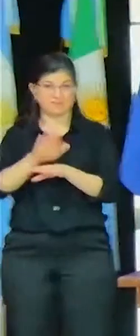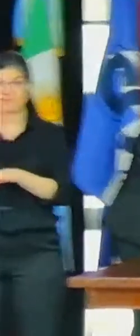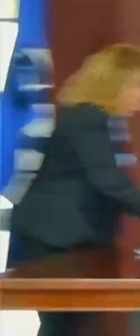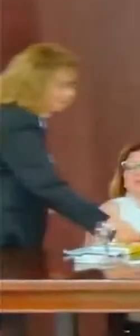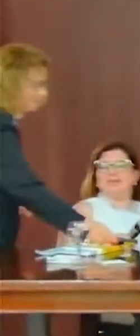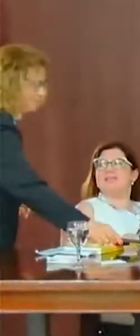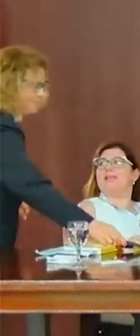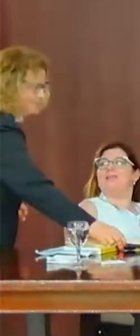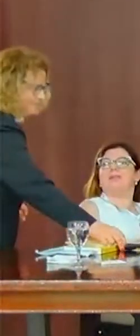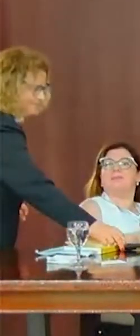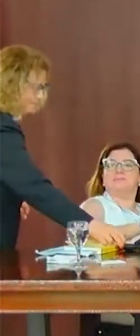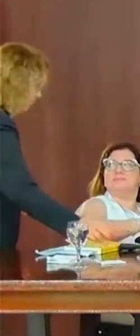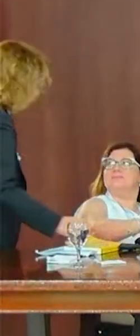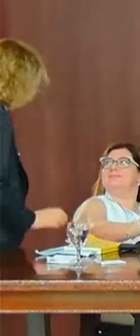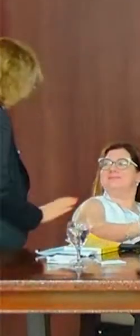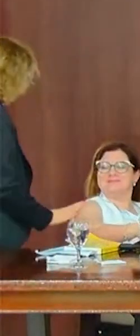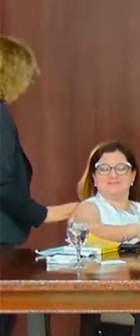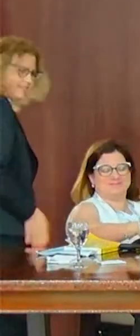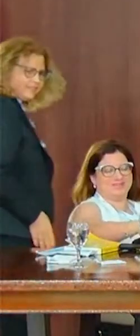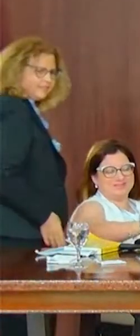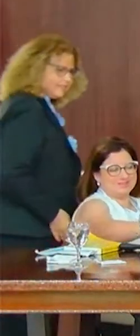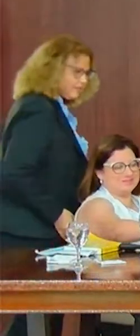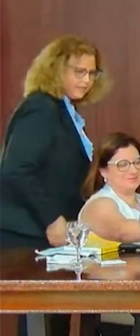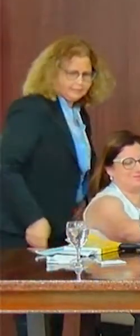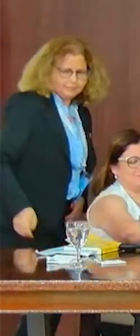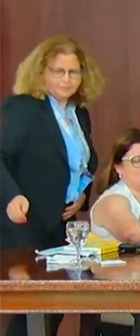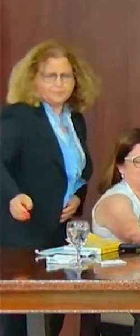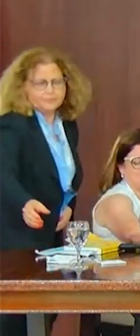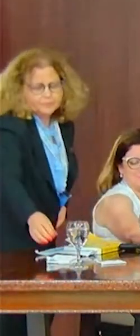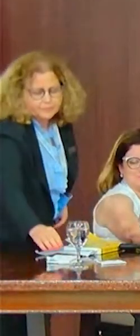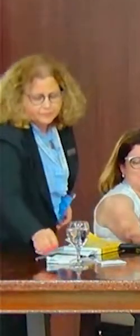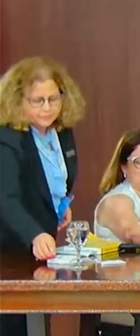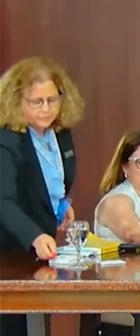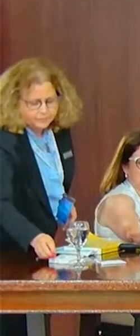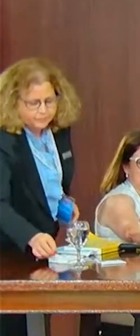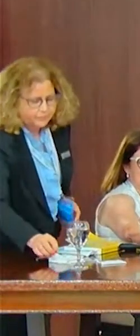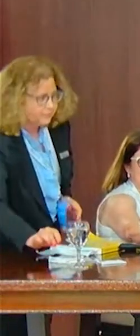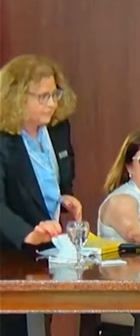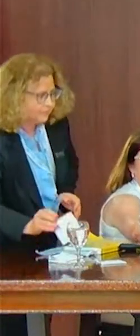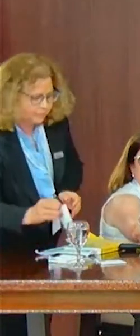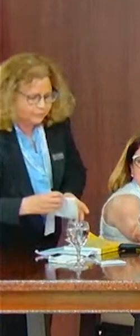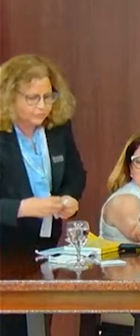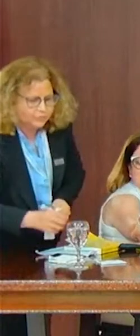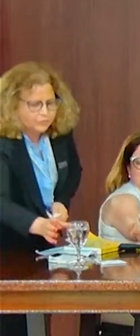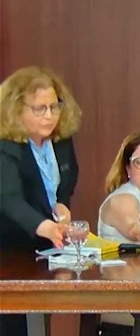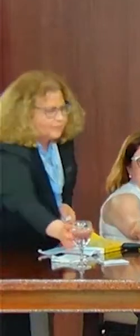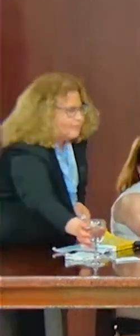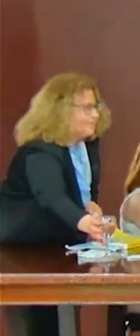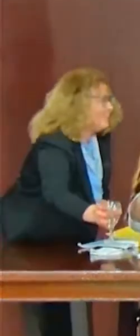abogados tenemos, yo no me presenté, yo soy Isabel Lobrinsevich, soy abogada, gerontóloga y soy la que coordino esta mesa. Vinimos tan